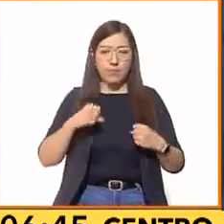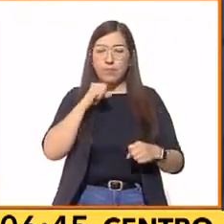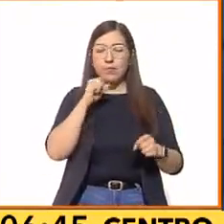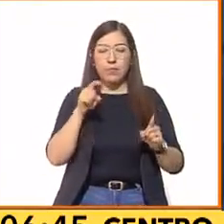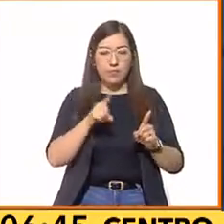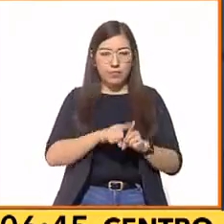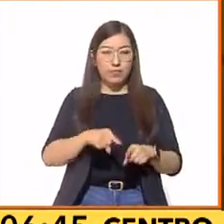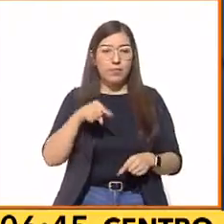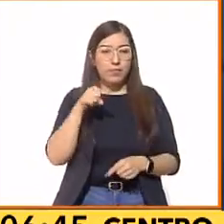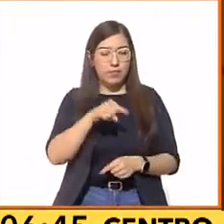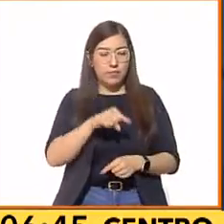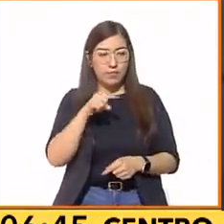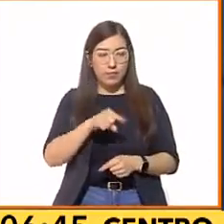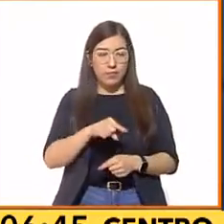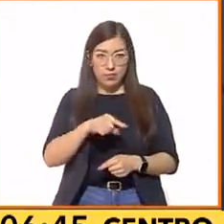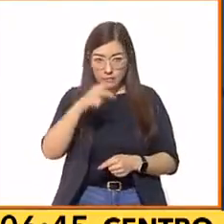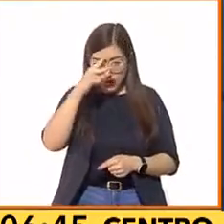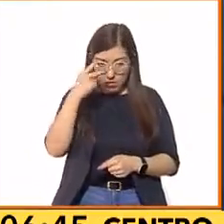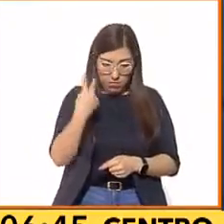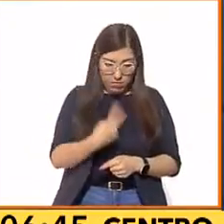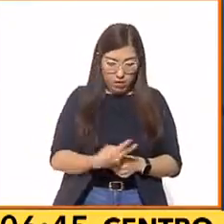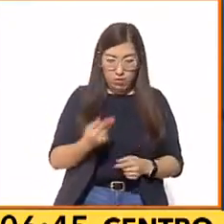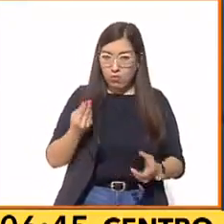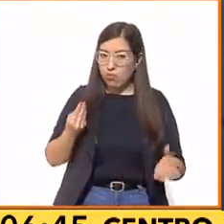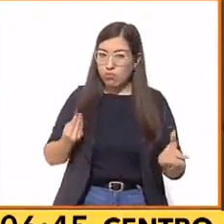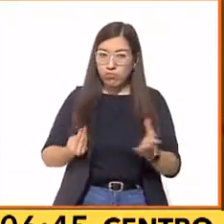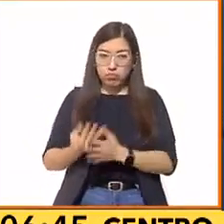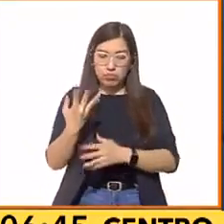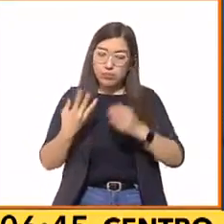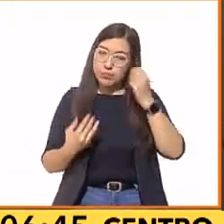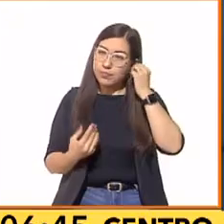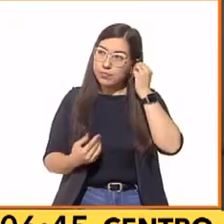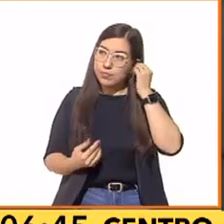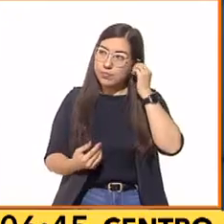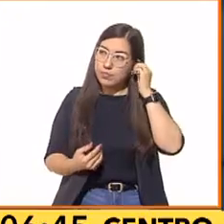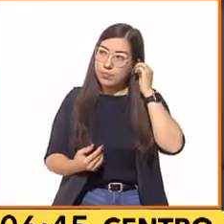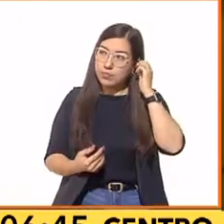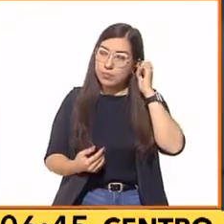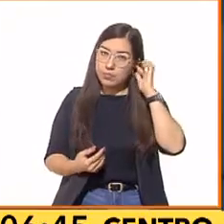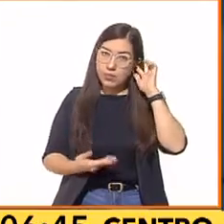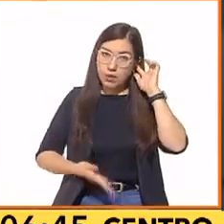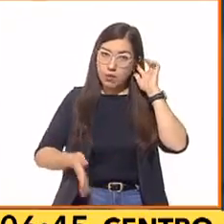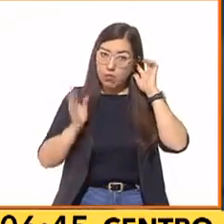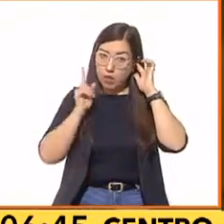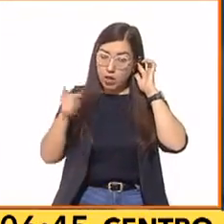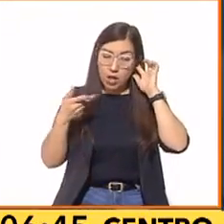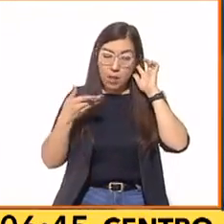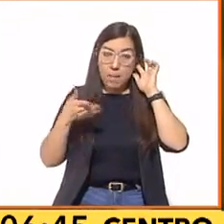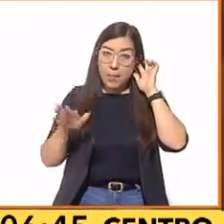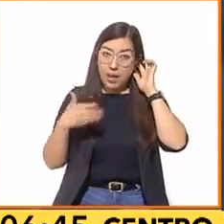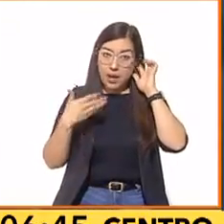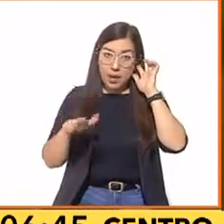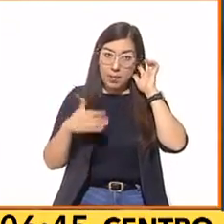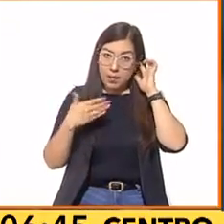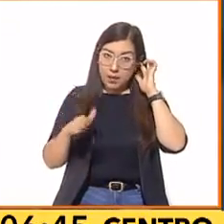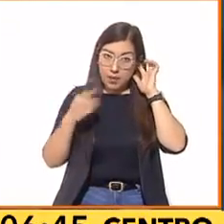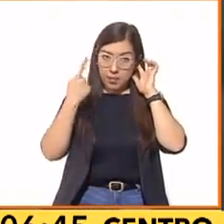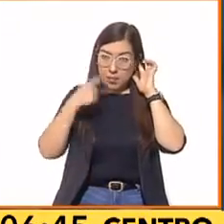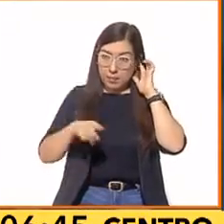salir de México, ir hasta Panamá y regresar por